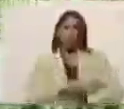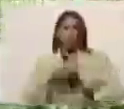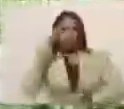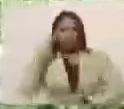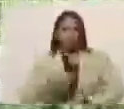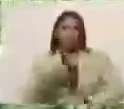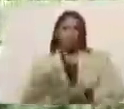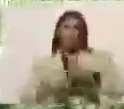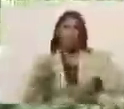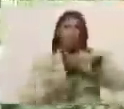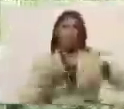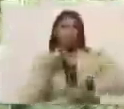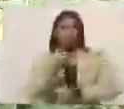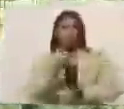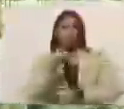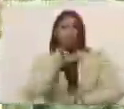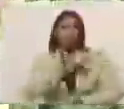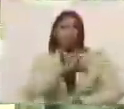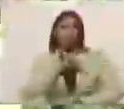su revolución socialista.